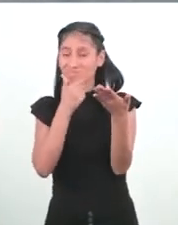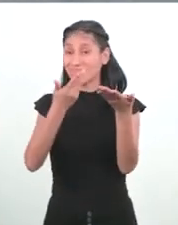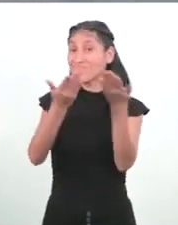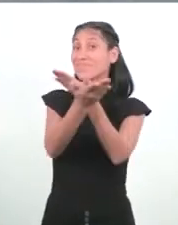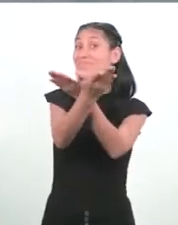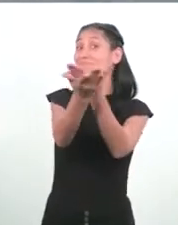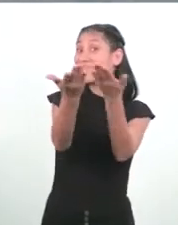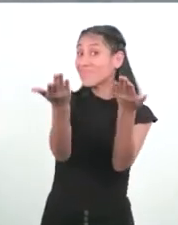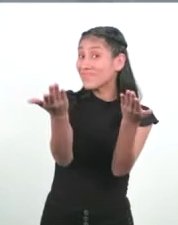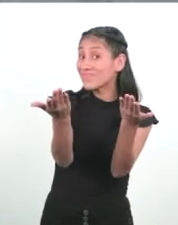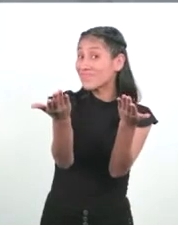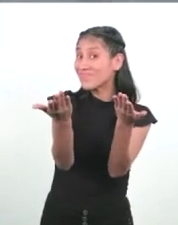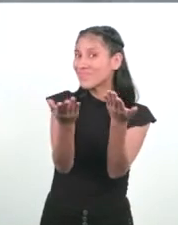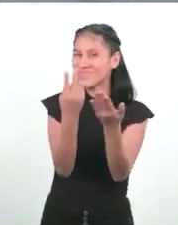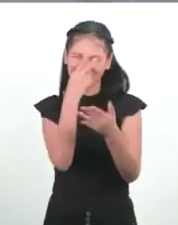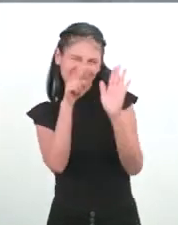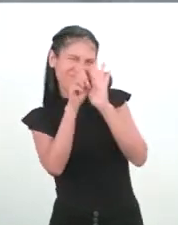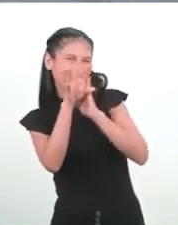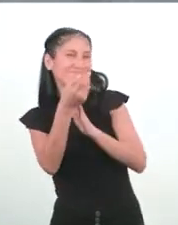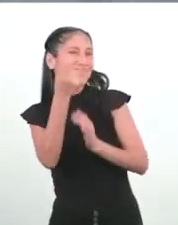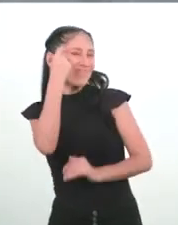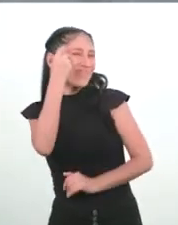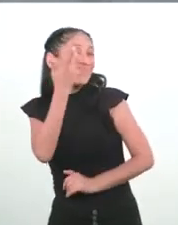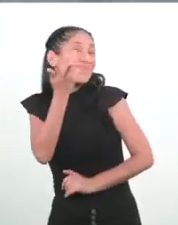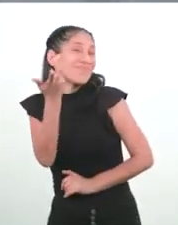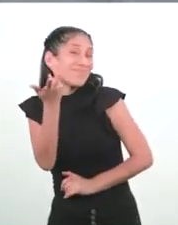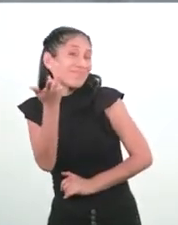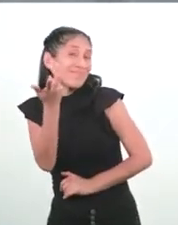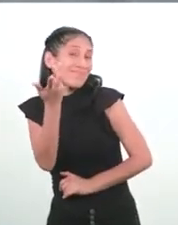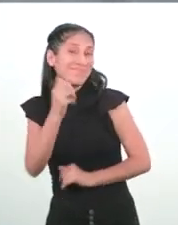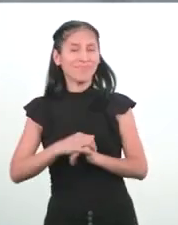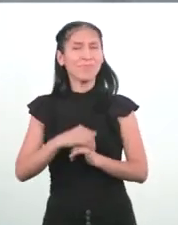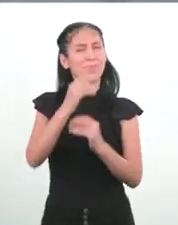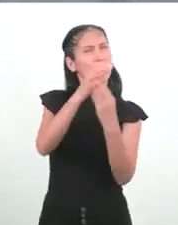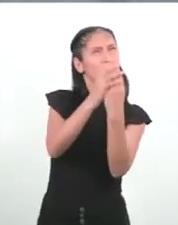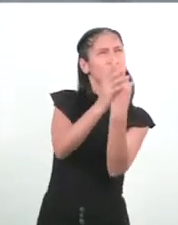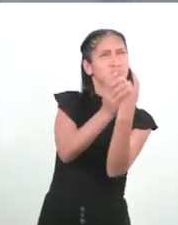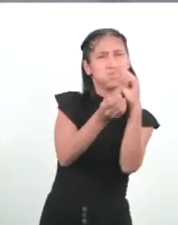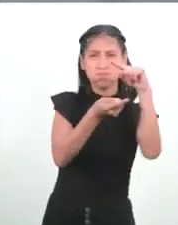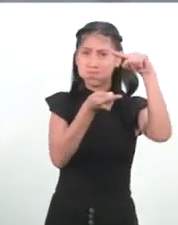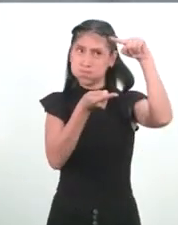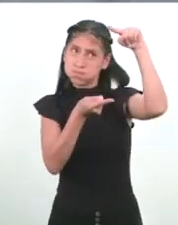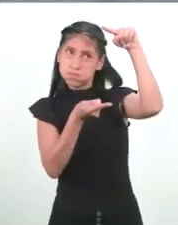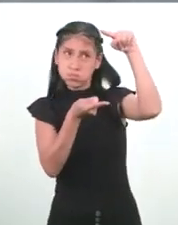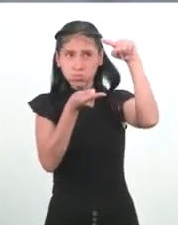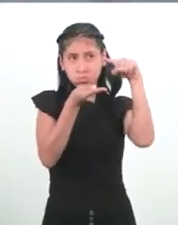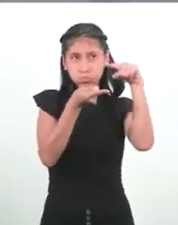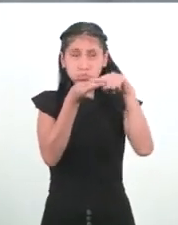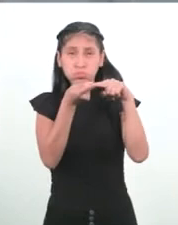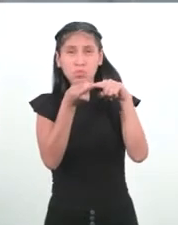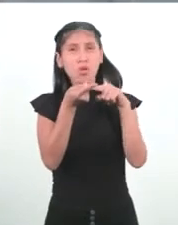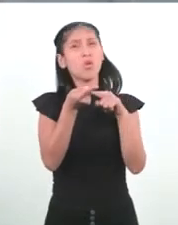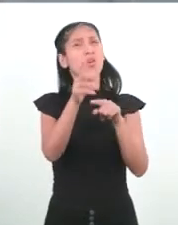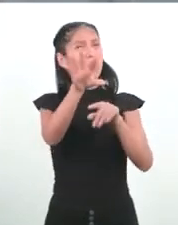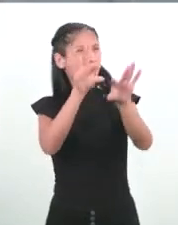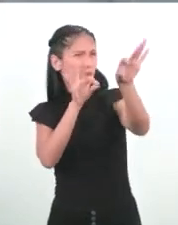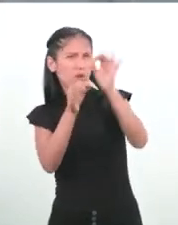¿A ustedes qué les pareció? ¿Qué tamaño es el que quieren? ¿Cuál de los modelos les gustó